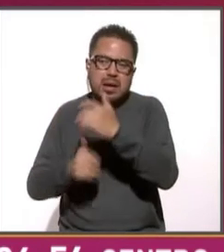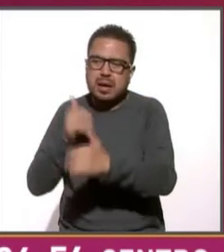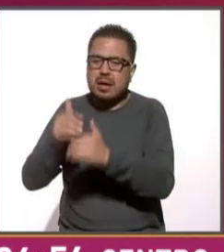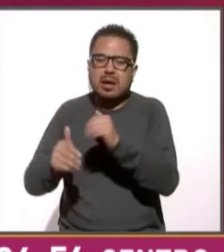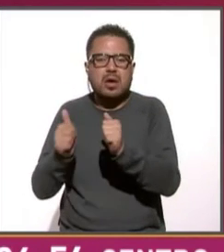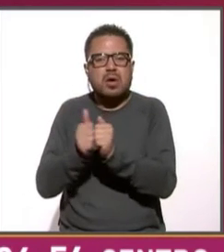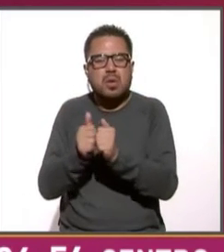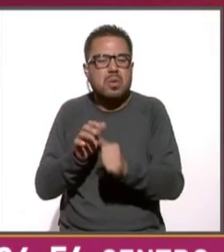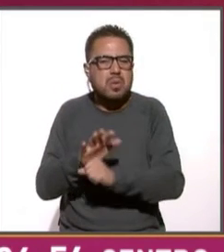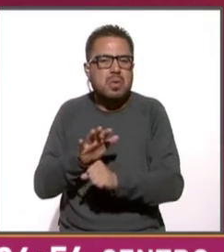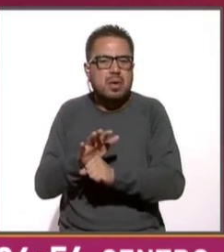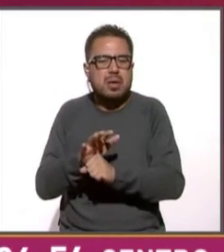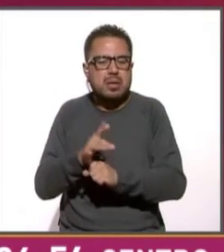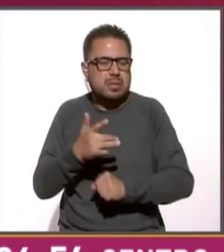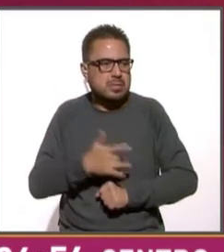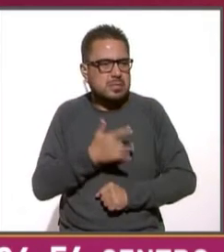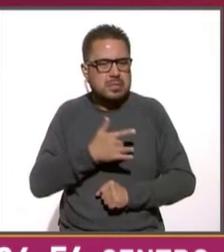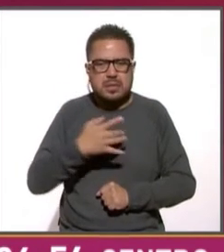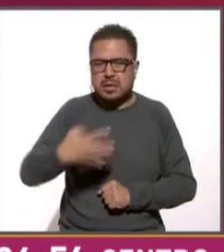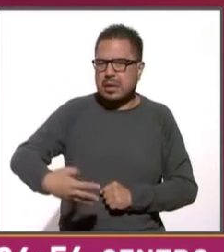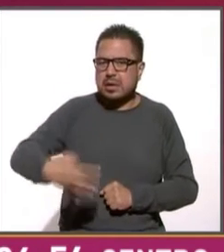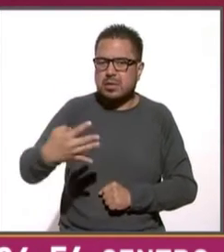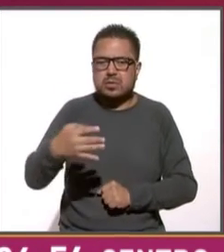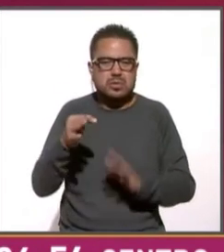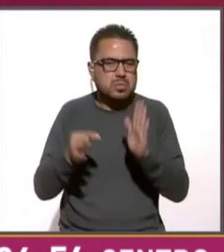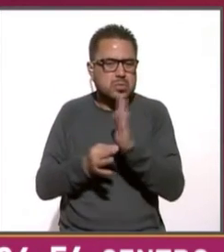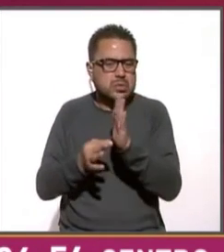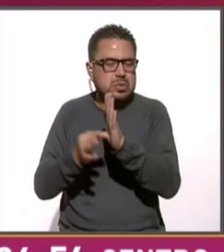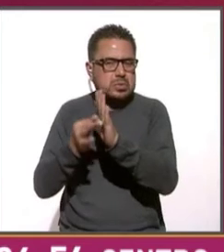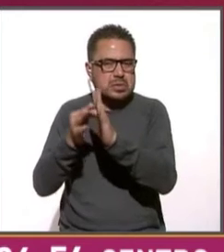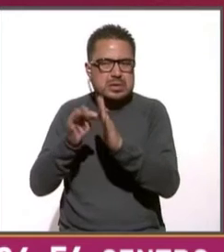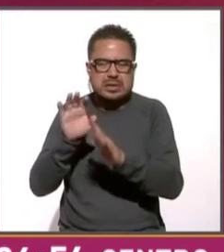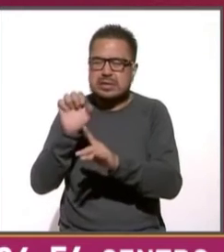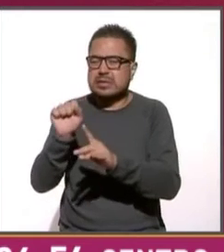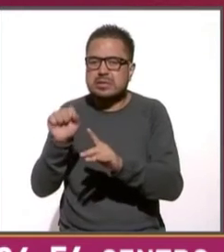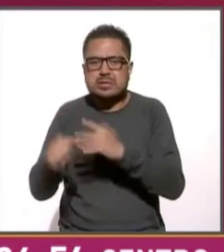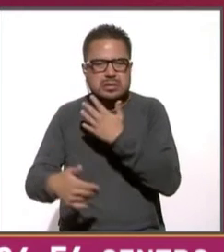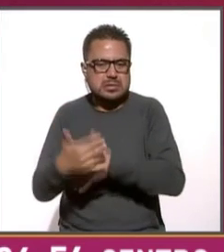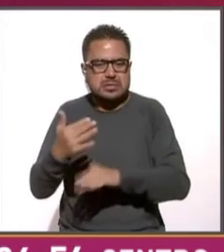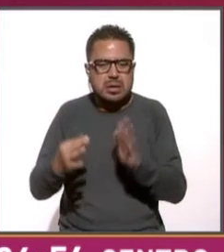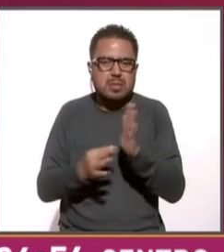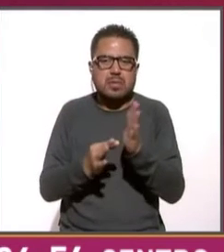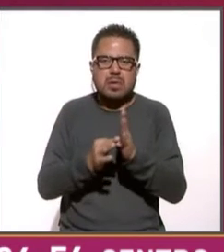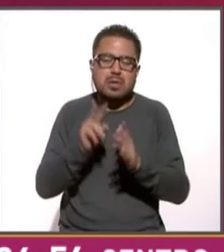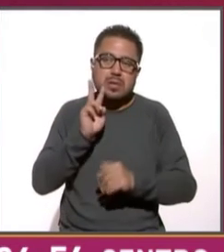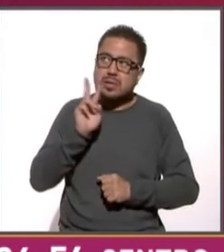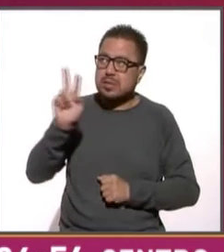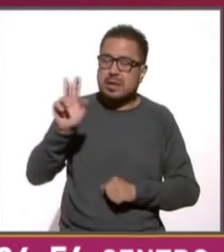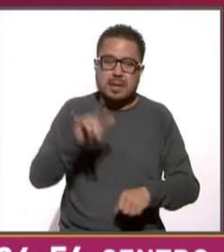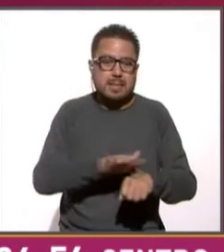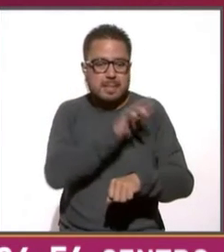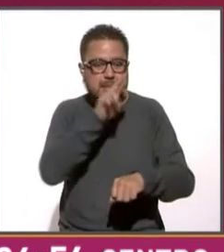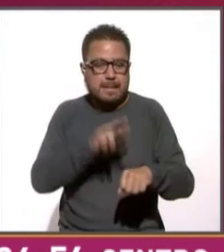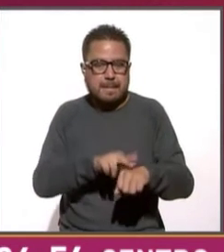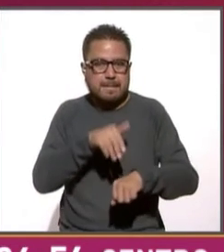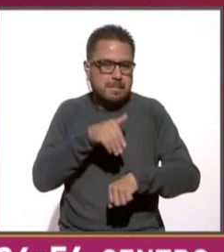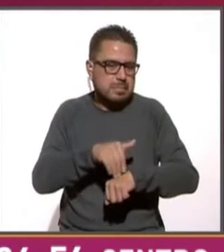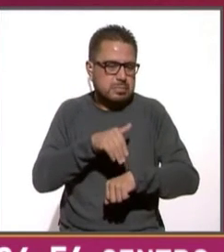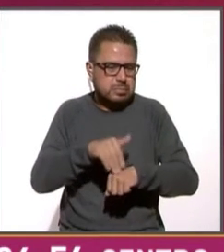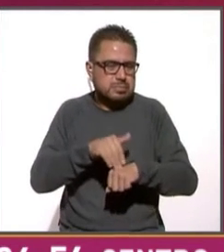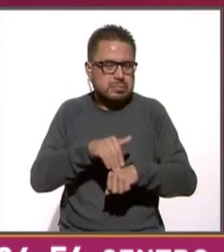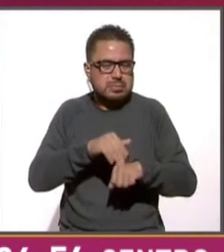en alrededor de 14 puntos y algo, casi 15 puntos, pero si ves en la mayor parte de las